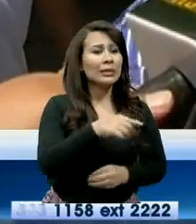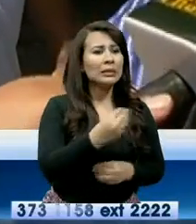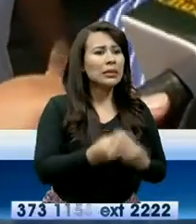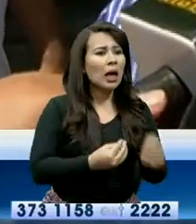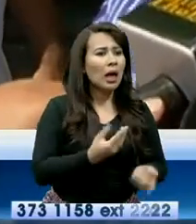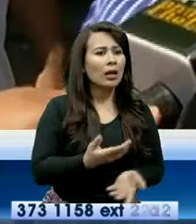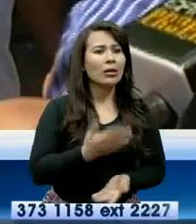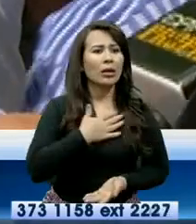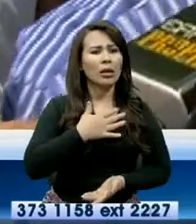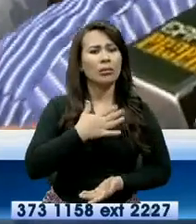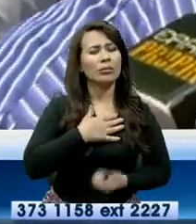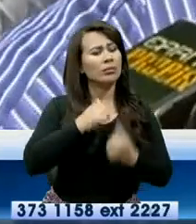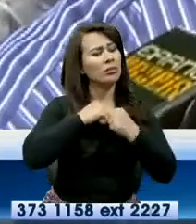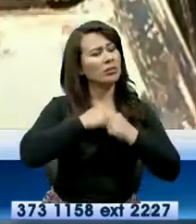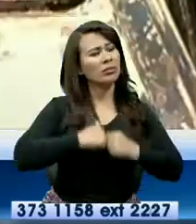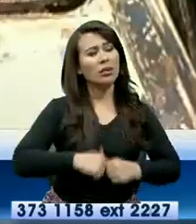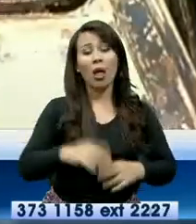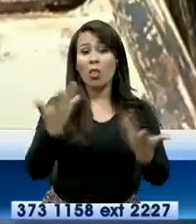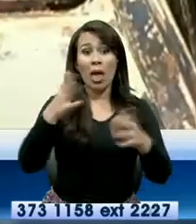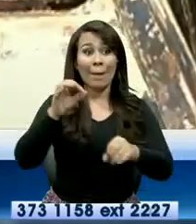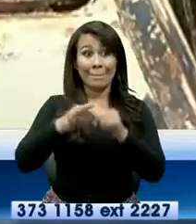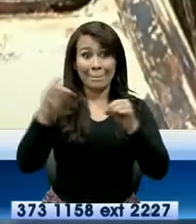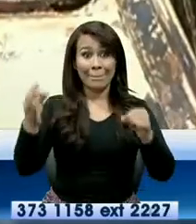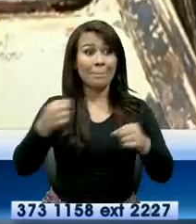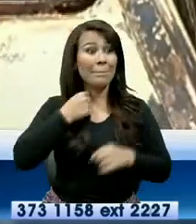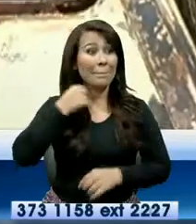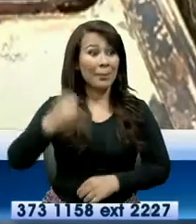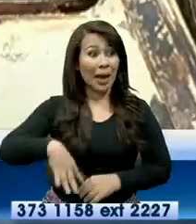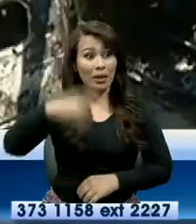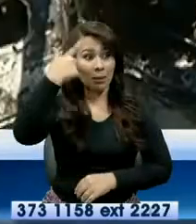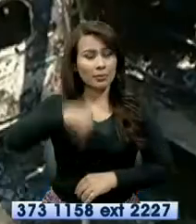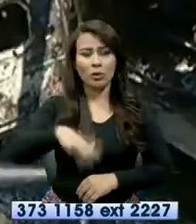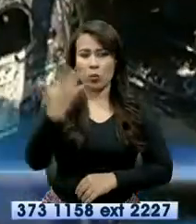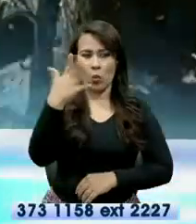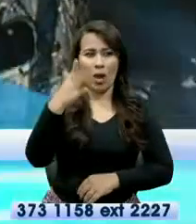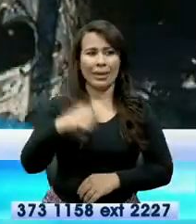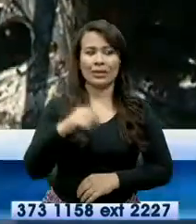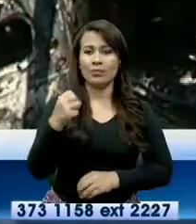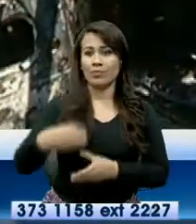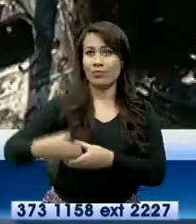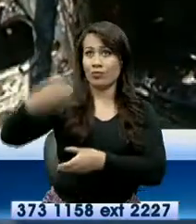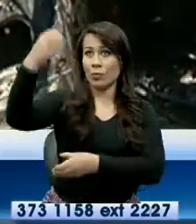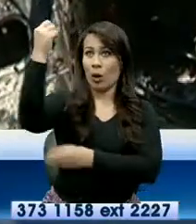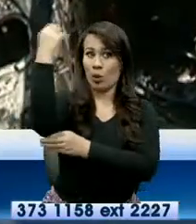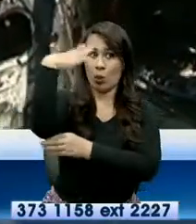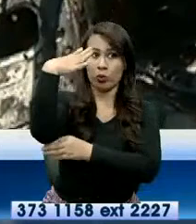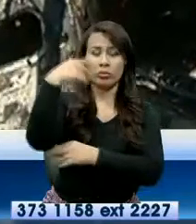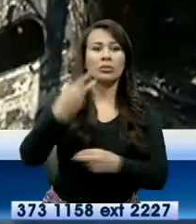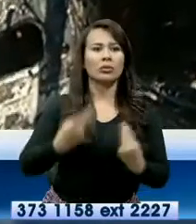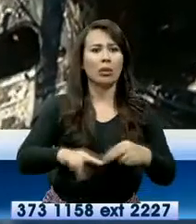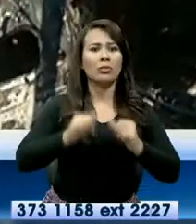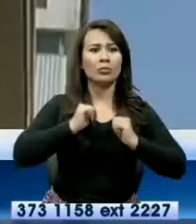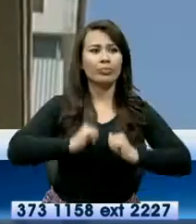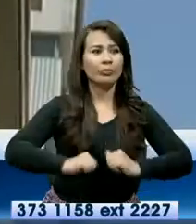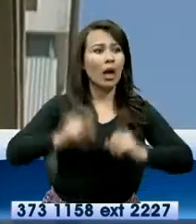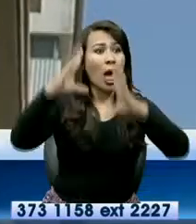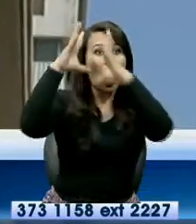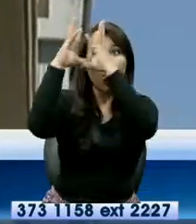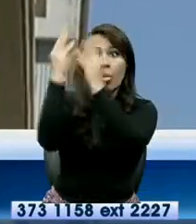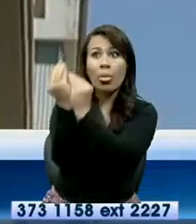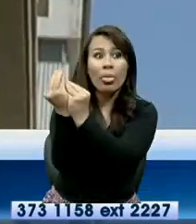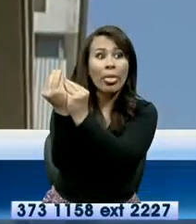¿no? Emocionalmente, sí, sí. Un poste de alumbrado público y una señal de tránsito se vieron también afectadas por el